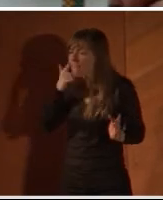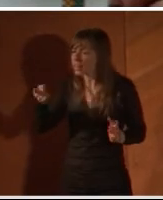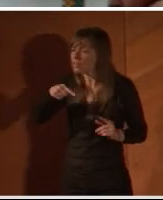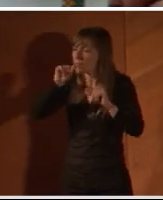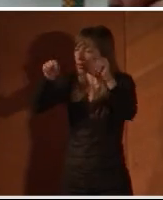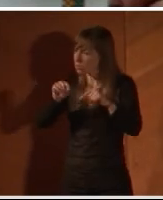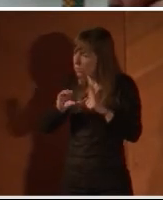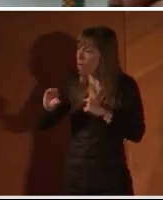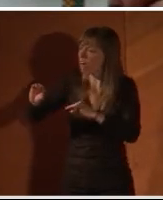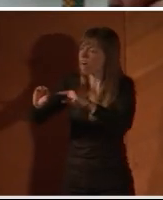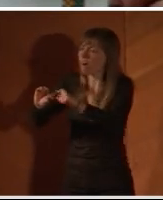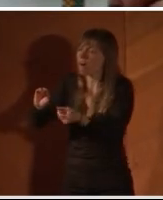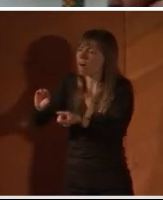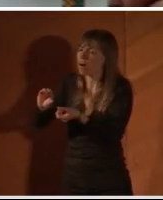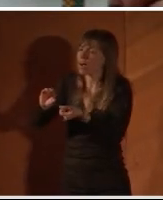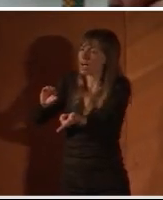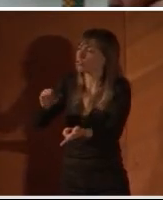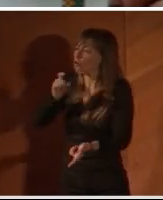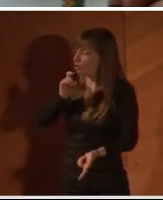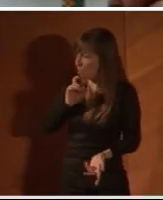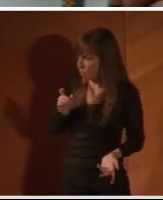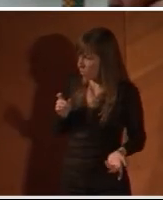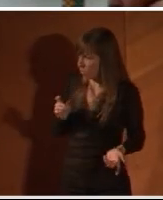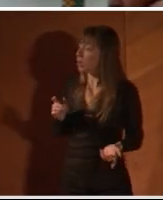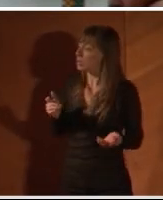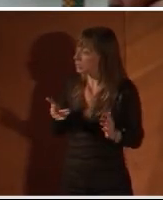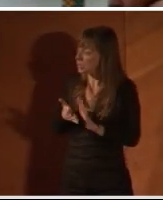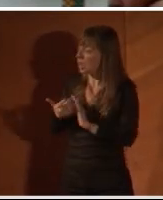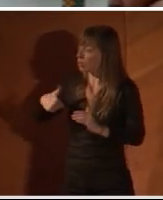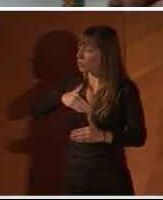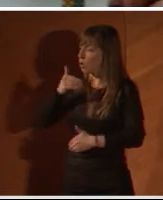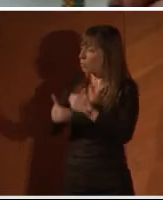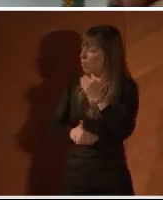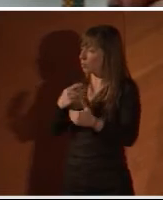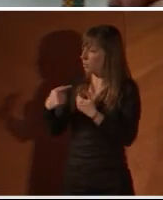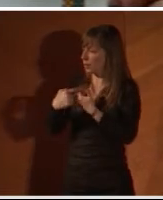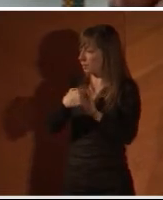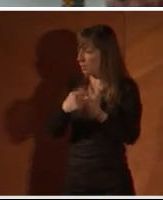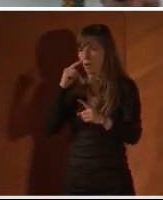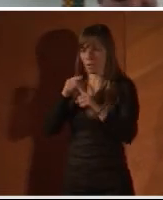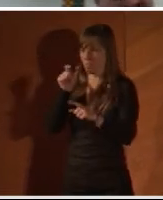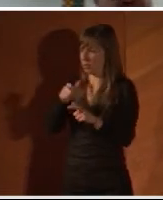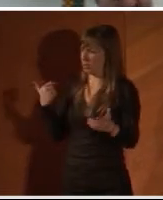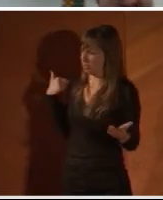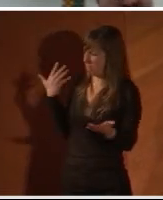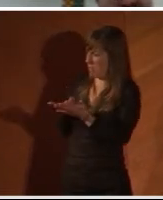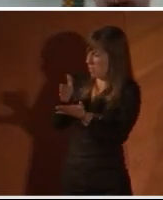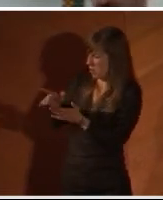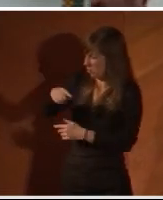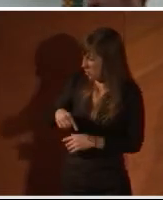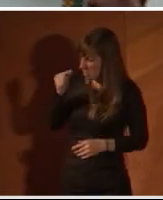en qué se quieren gastar, y un proceso participativo en torno al monumento de los caídos, del que habréis oído